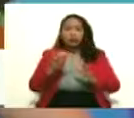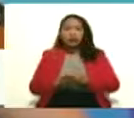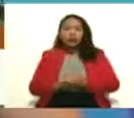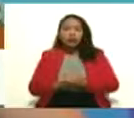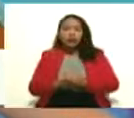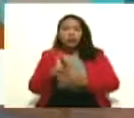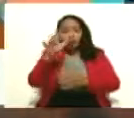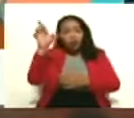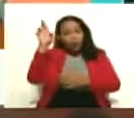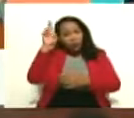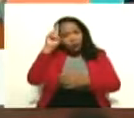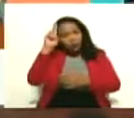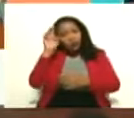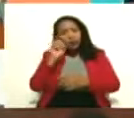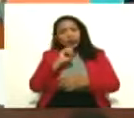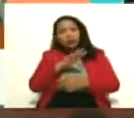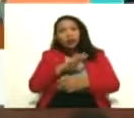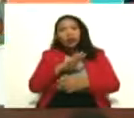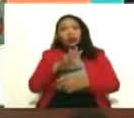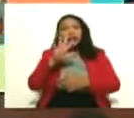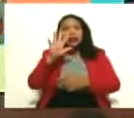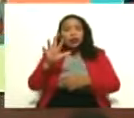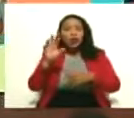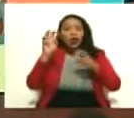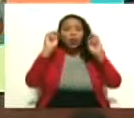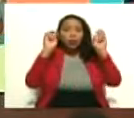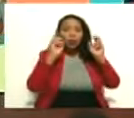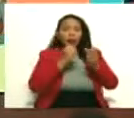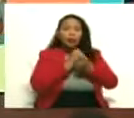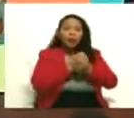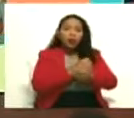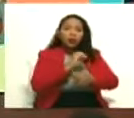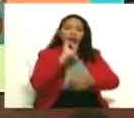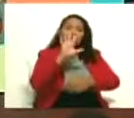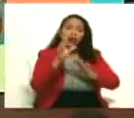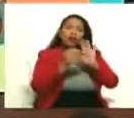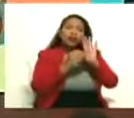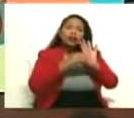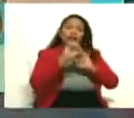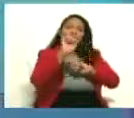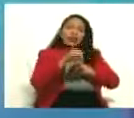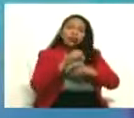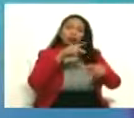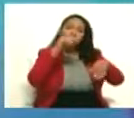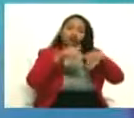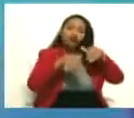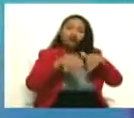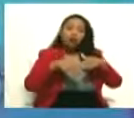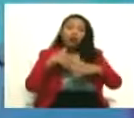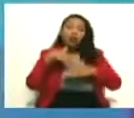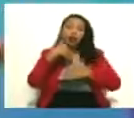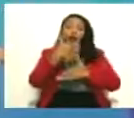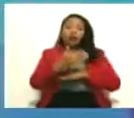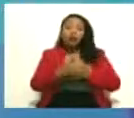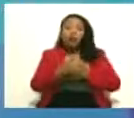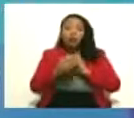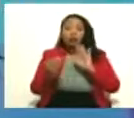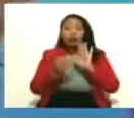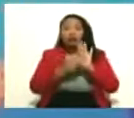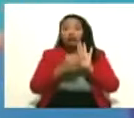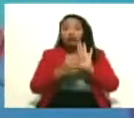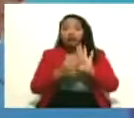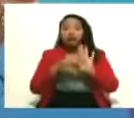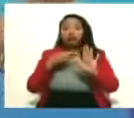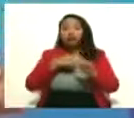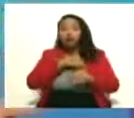razones históricas, 5 razones de amor, 5 veces sí, votar. Y bueno, luego marcar